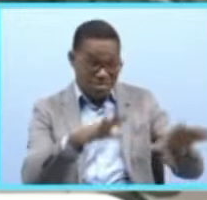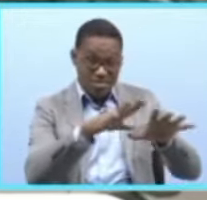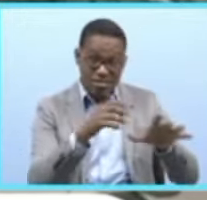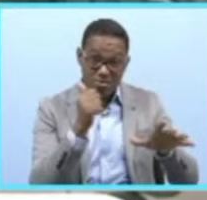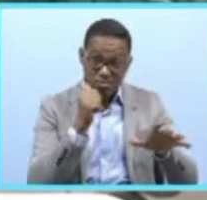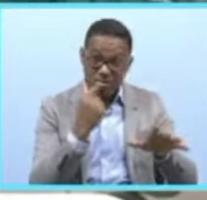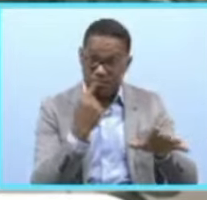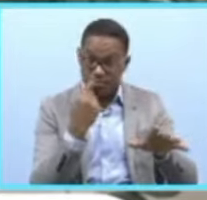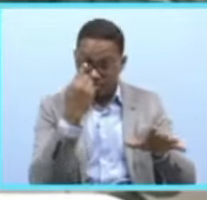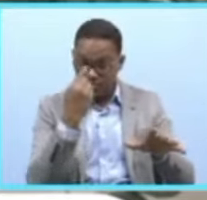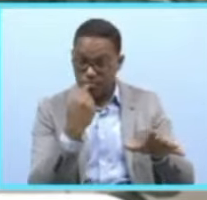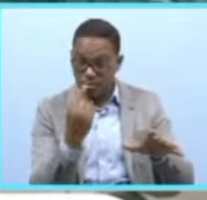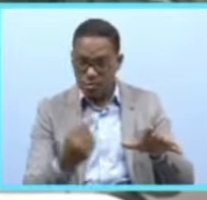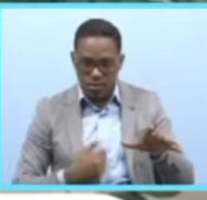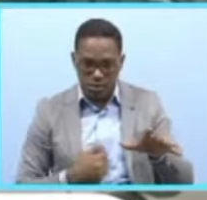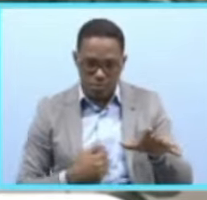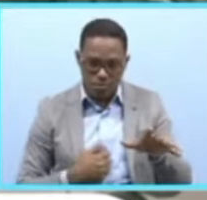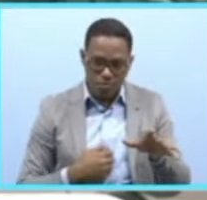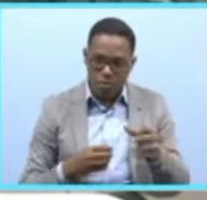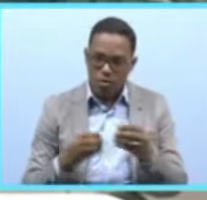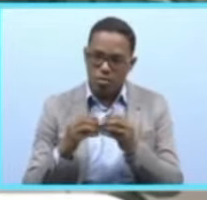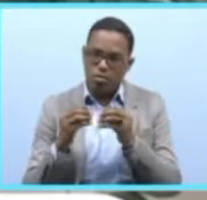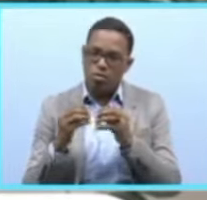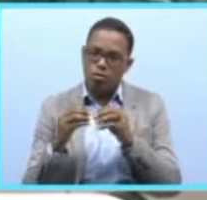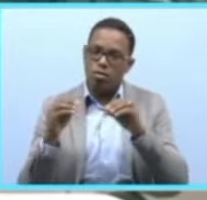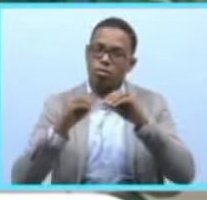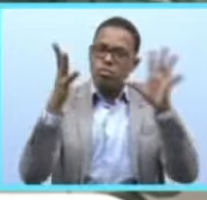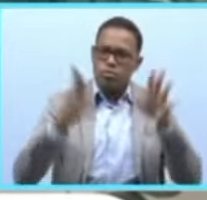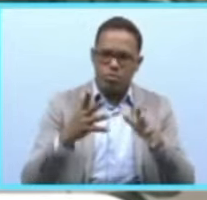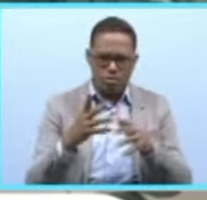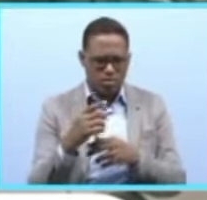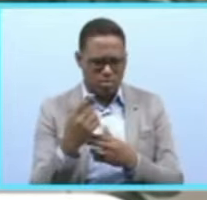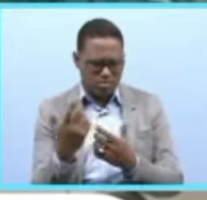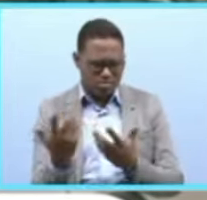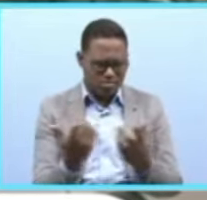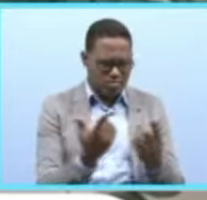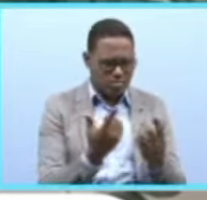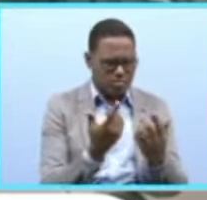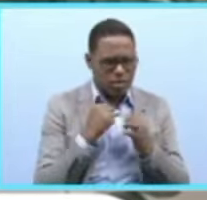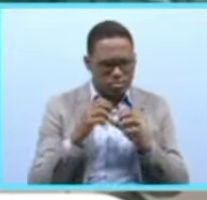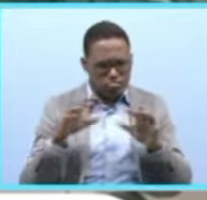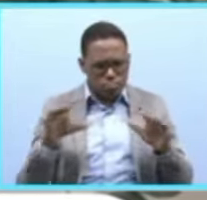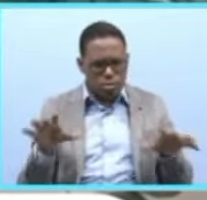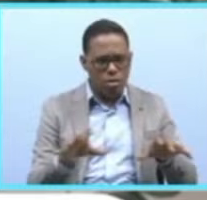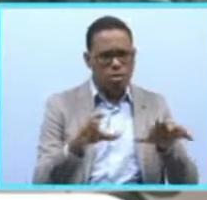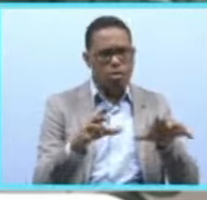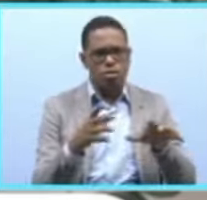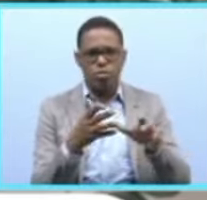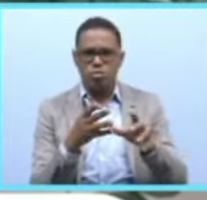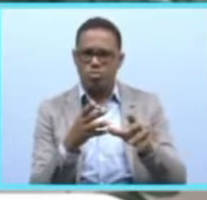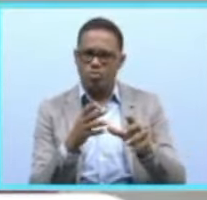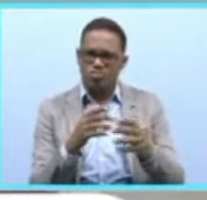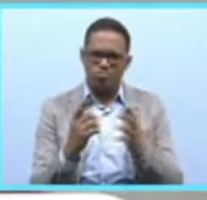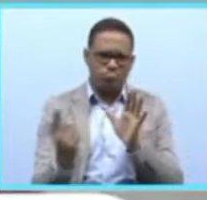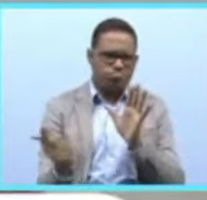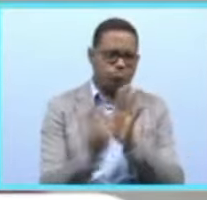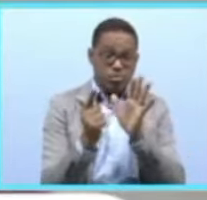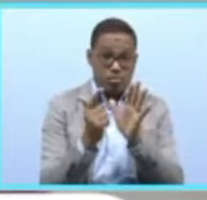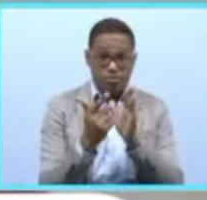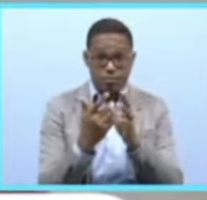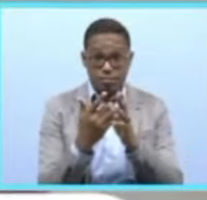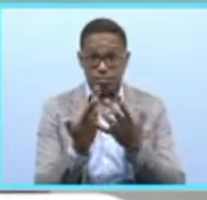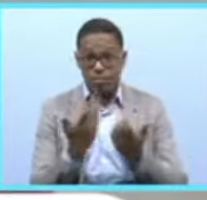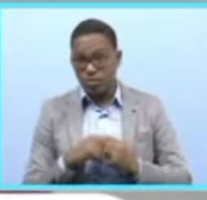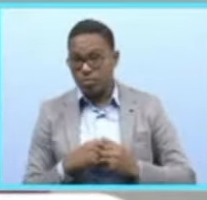víctimas, el profesor estaba incurriendo en acciones ilegales, así como también inmorales y antiéticas. Él tiene